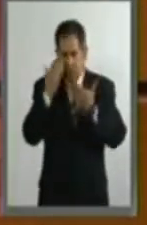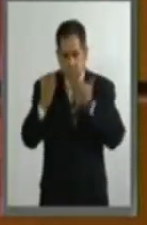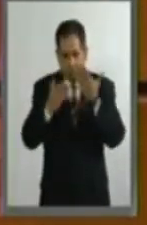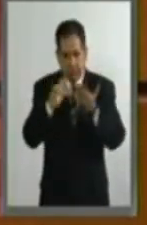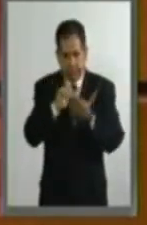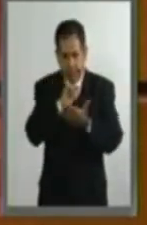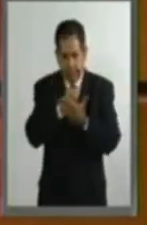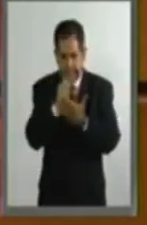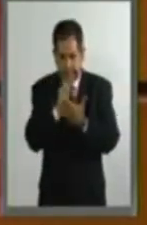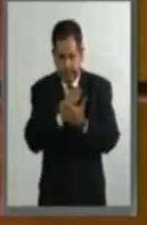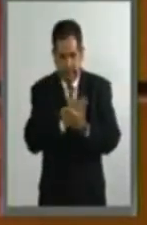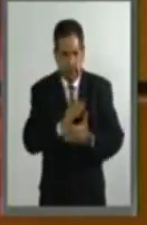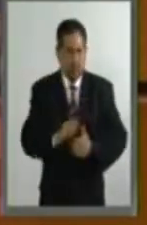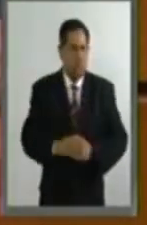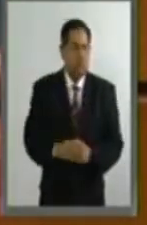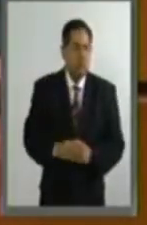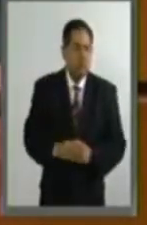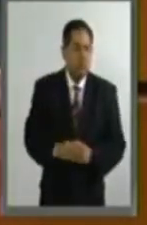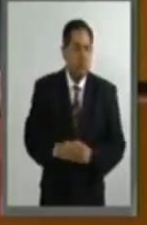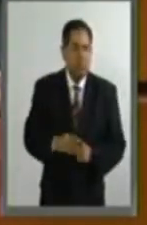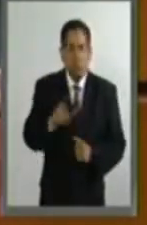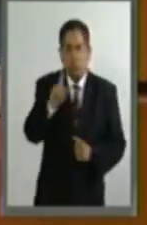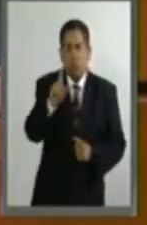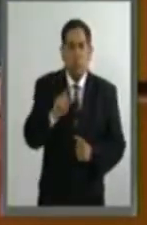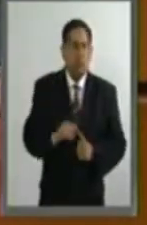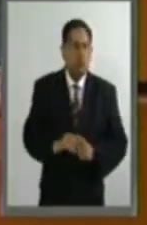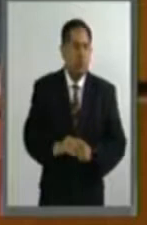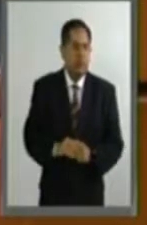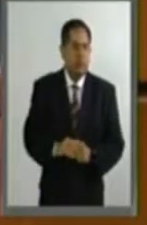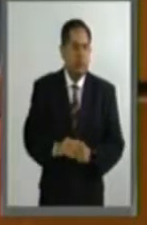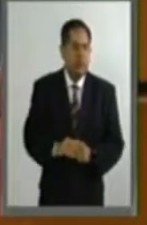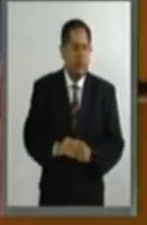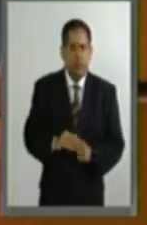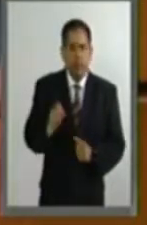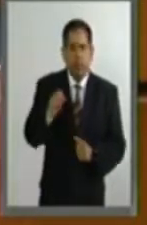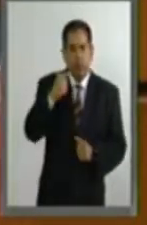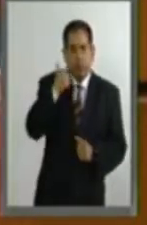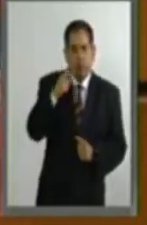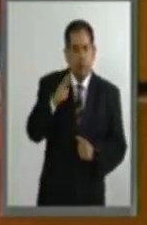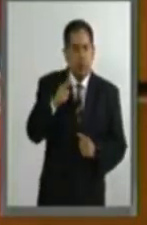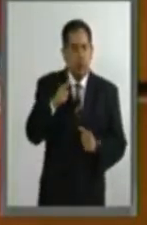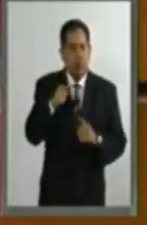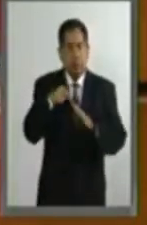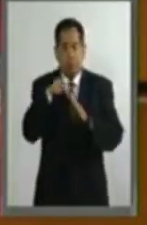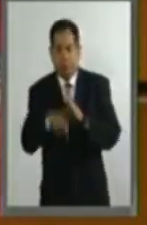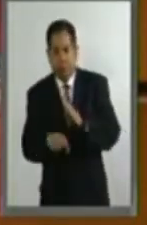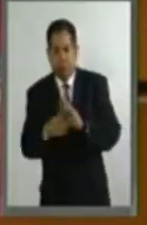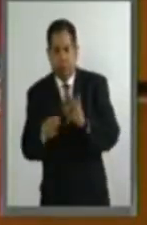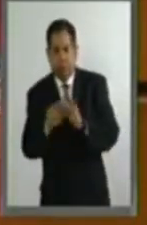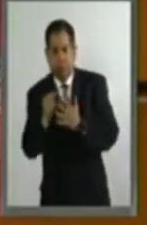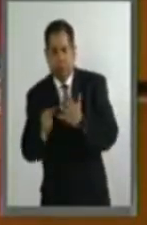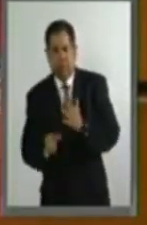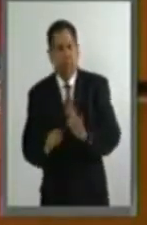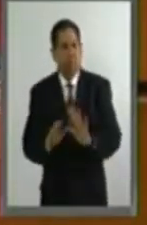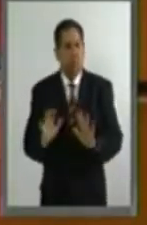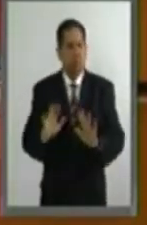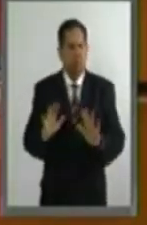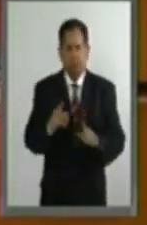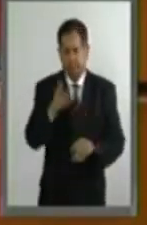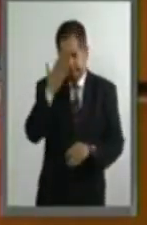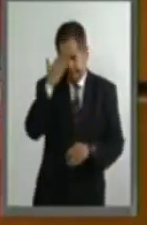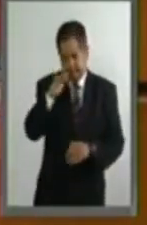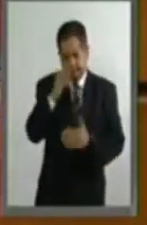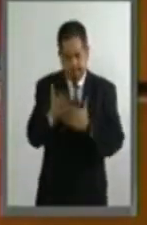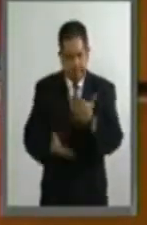Legislativos. No quisiera abundar más en detalle sobre esta iniciativa.